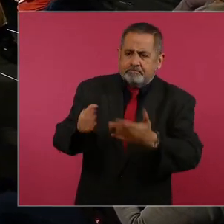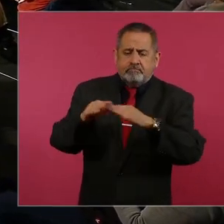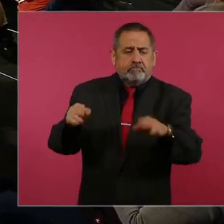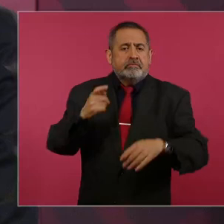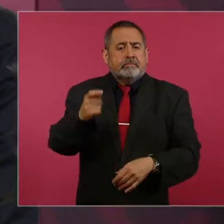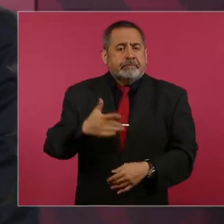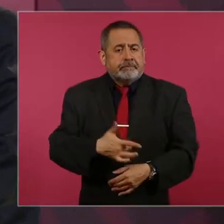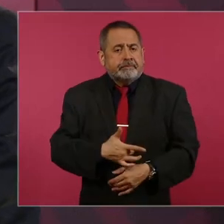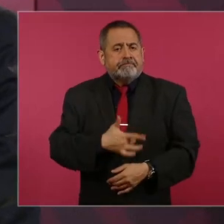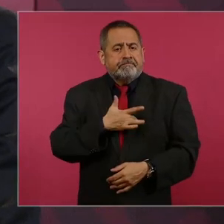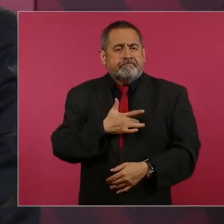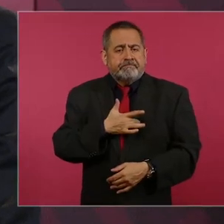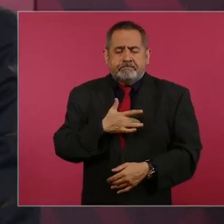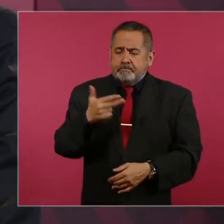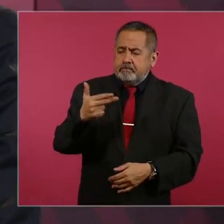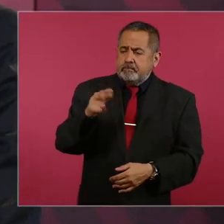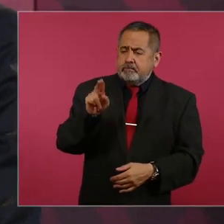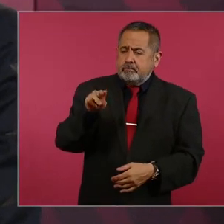humanismo.